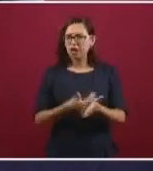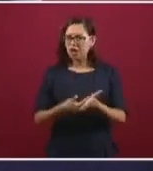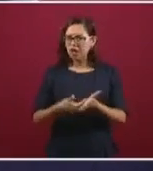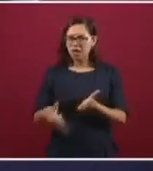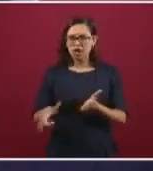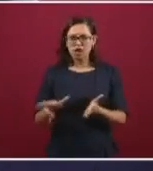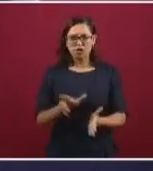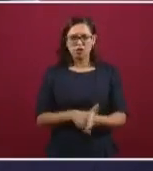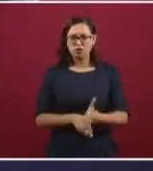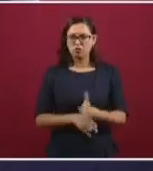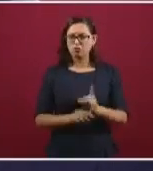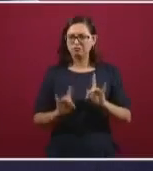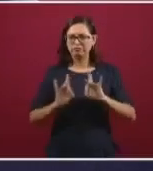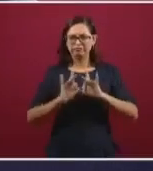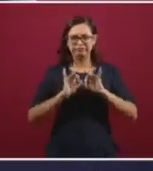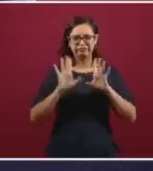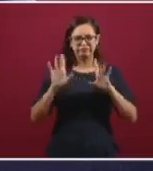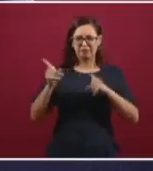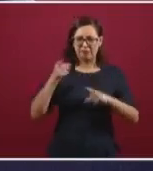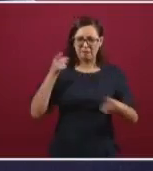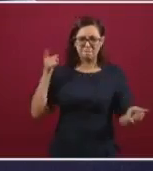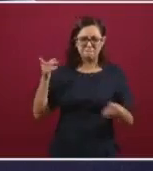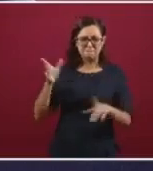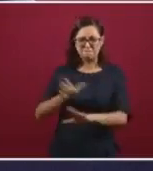han resistido agravios